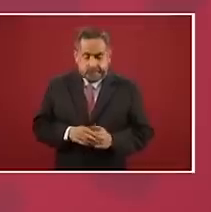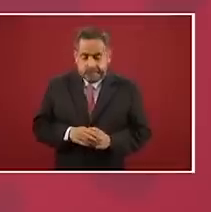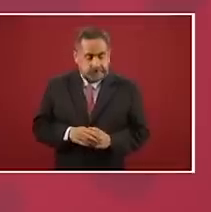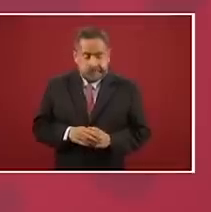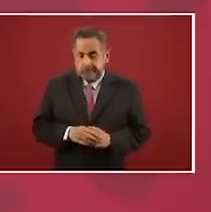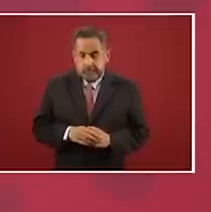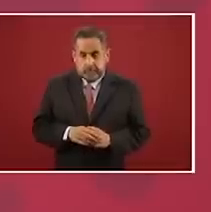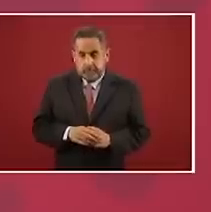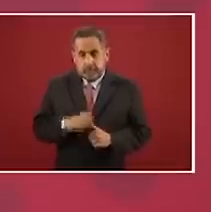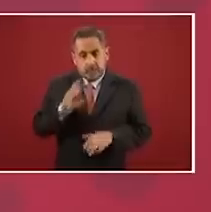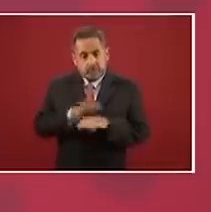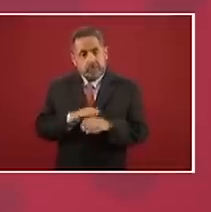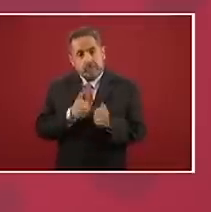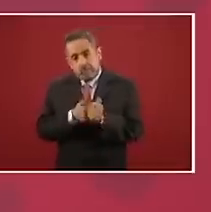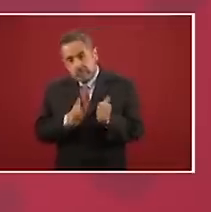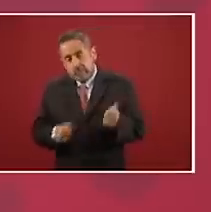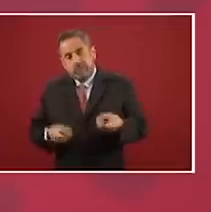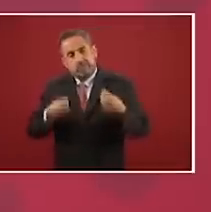más rezagos